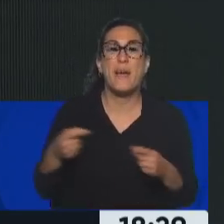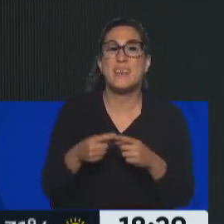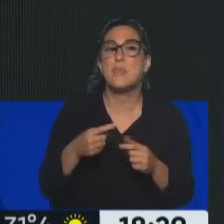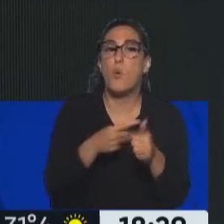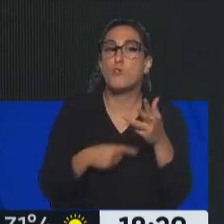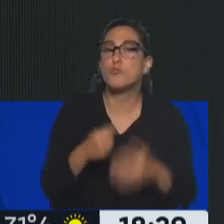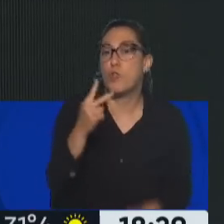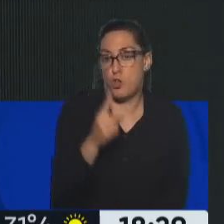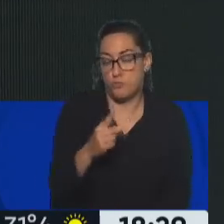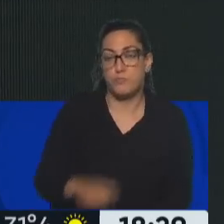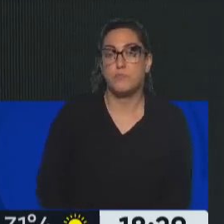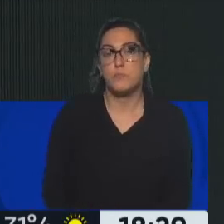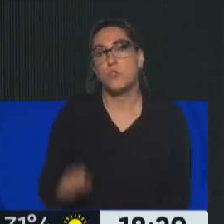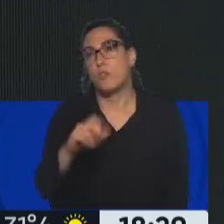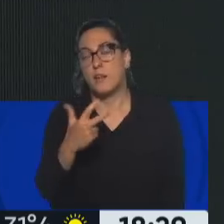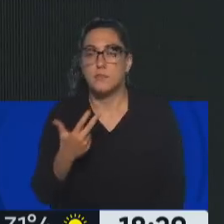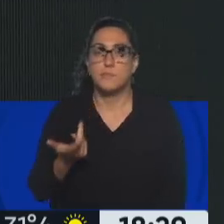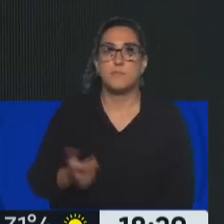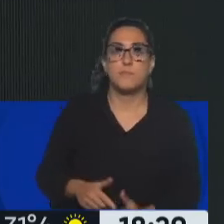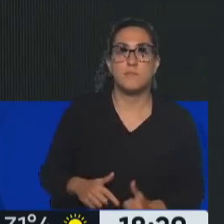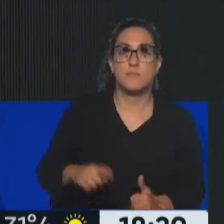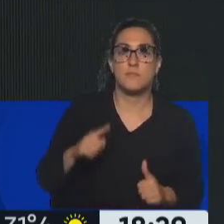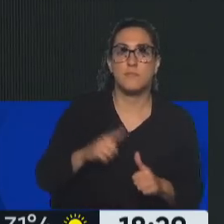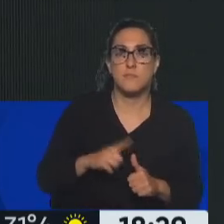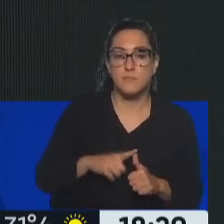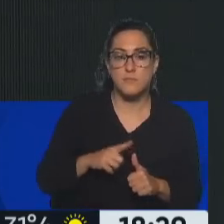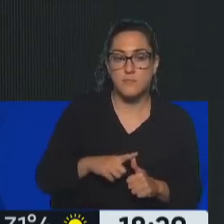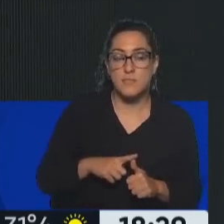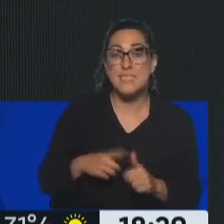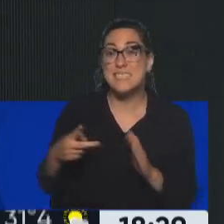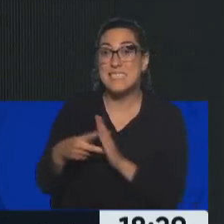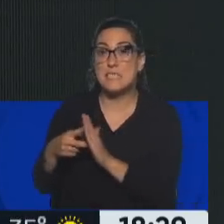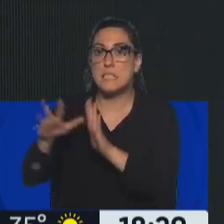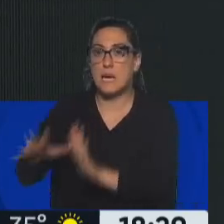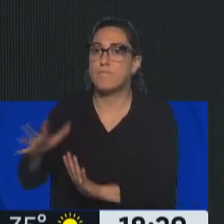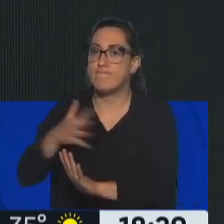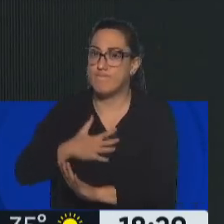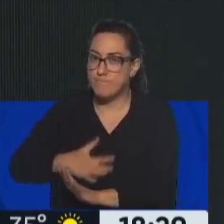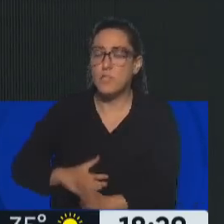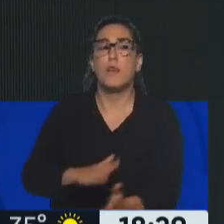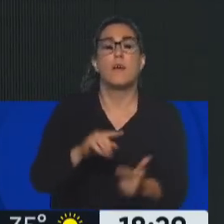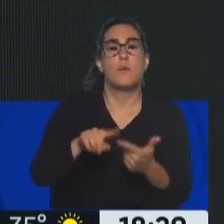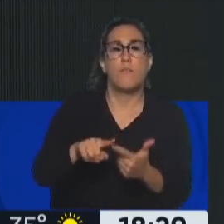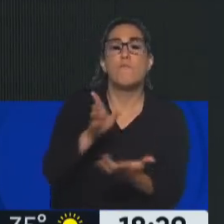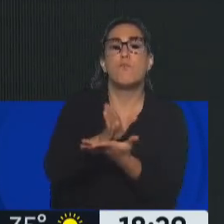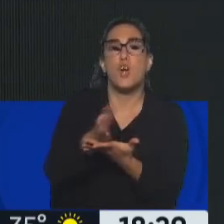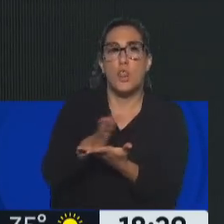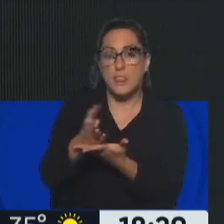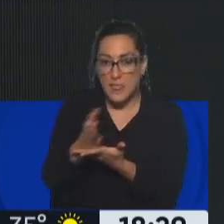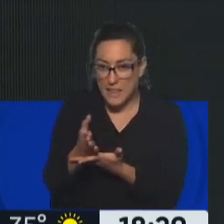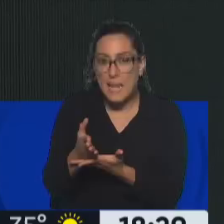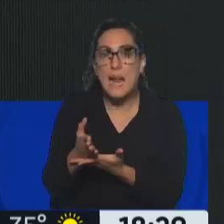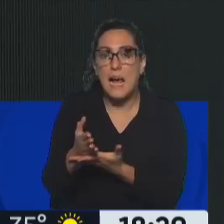es, o 3 si queremos, es que se apacigüe Siria, que la frontera no implique que